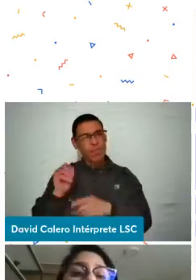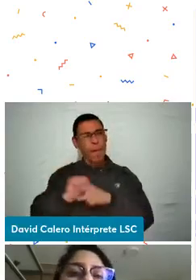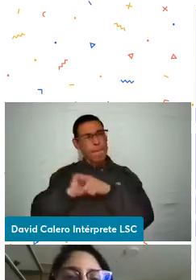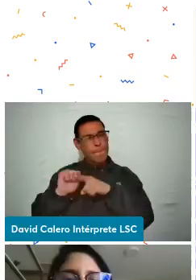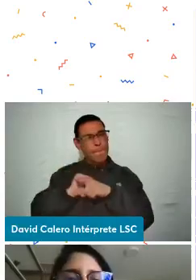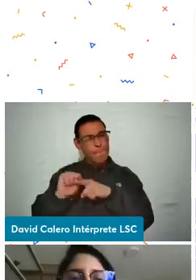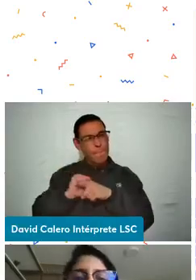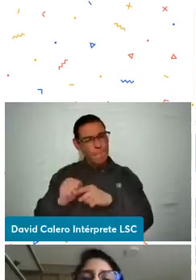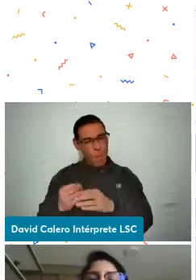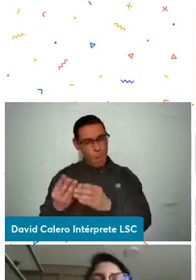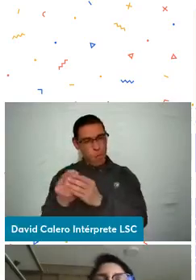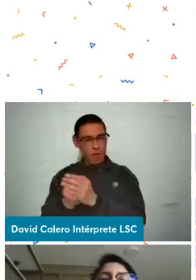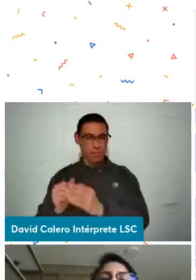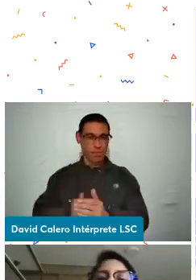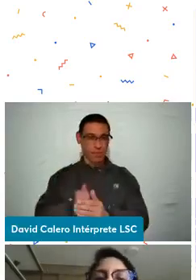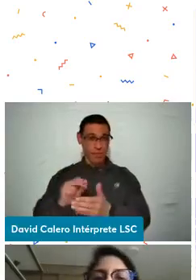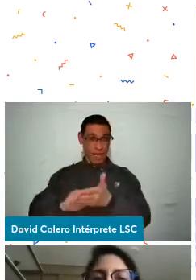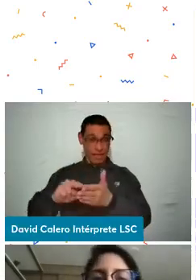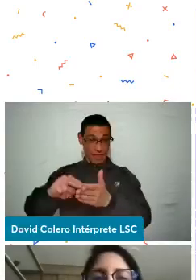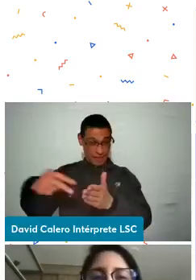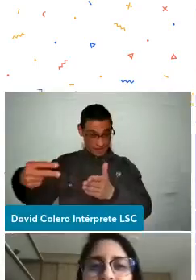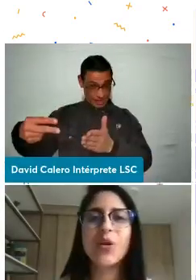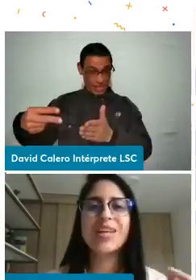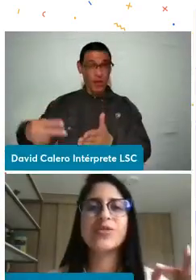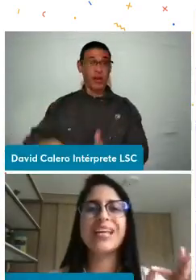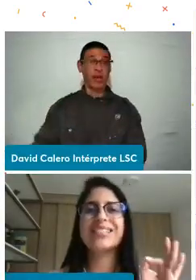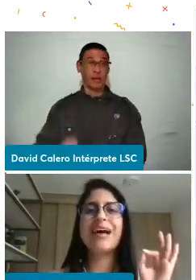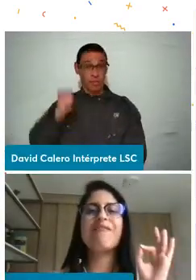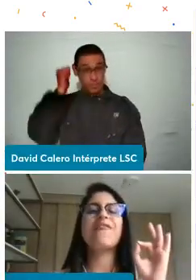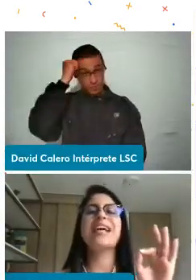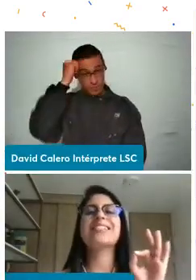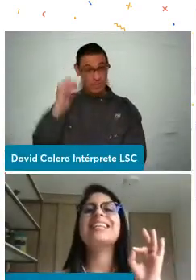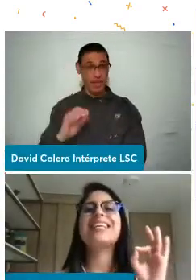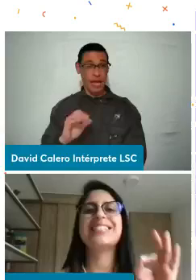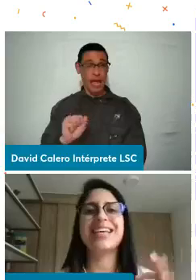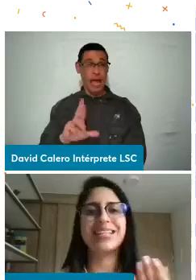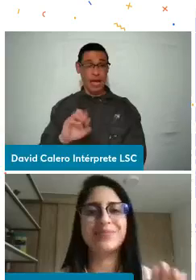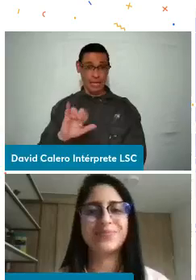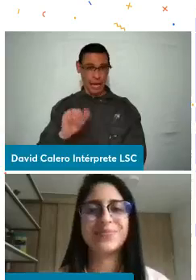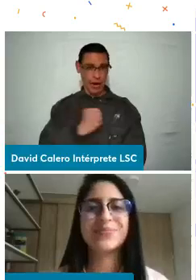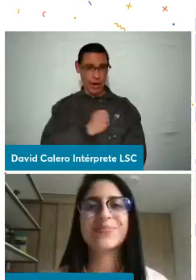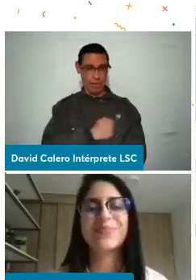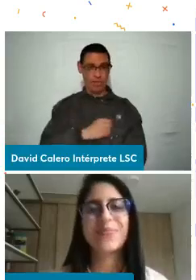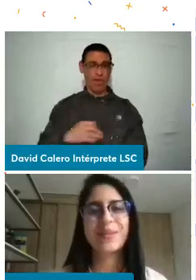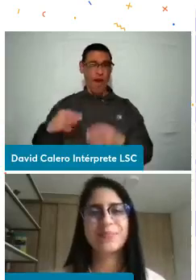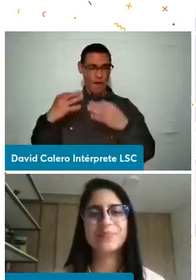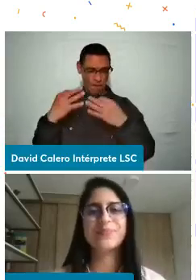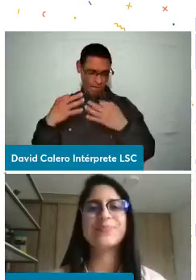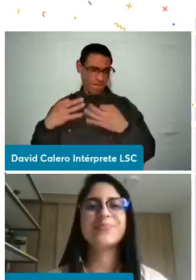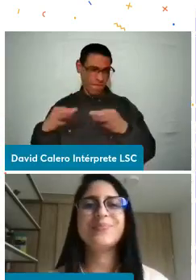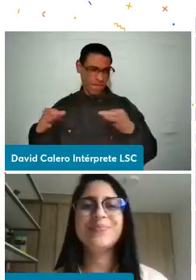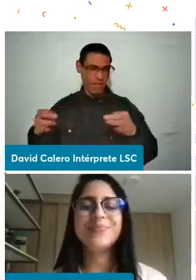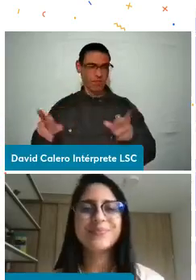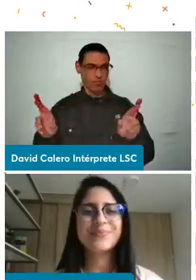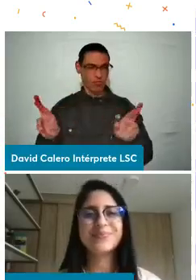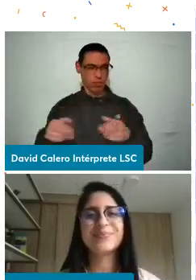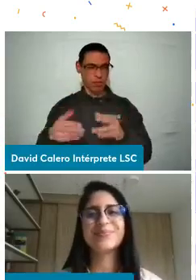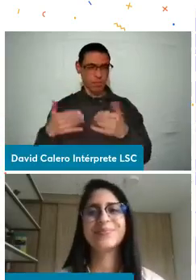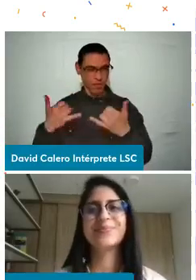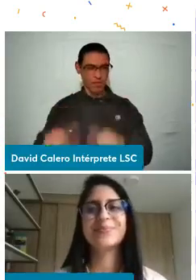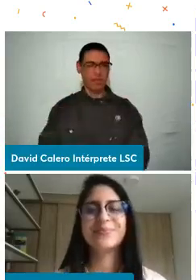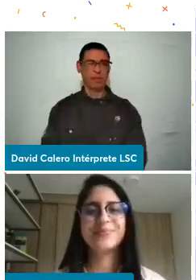de la tecnología. Entonces, profe Carolina, la invito a que nos dé esta frase de cierre. Ok. Primero,